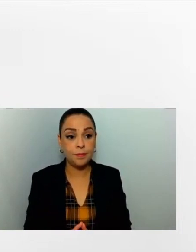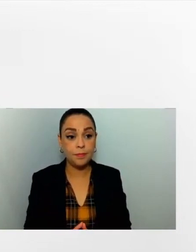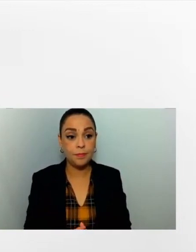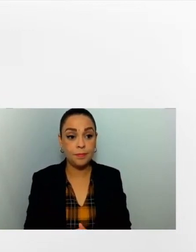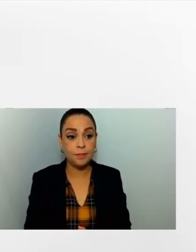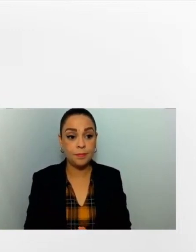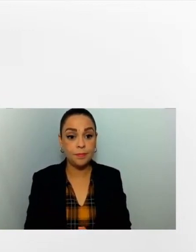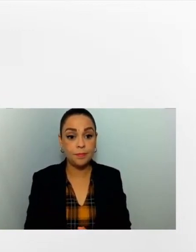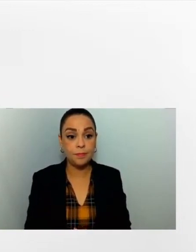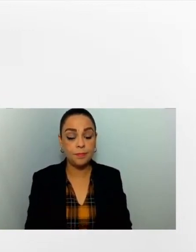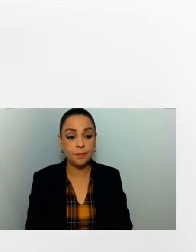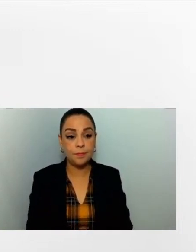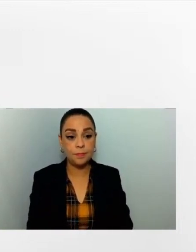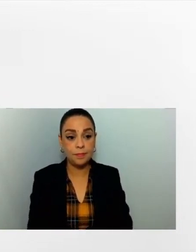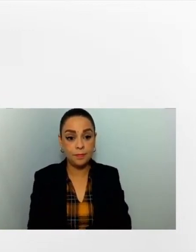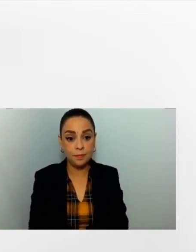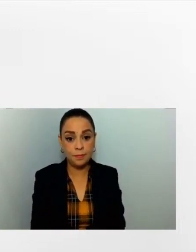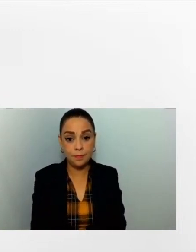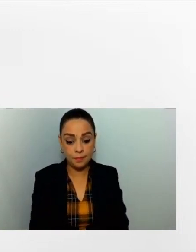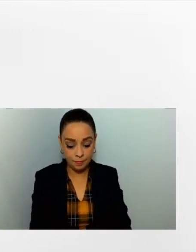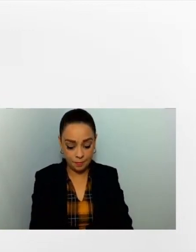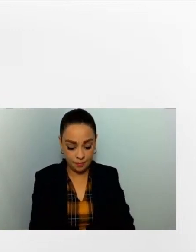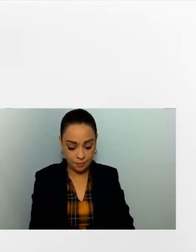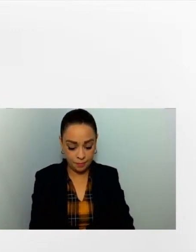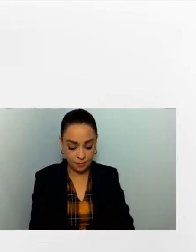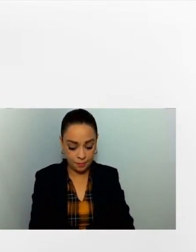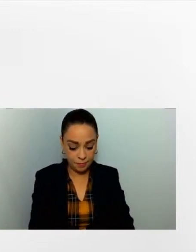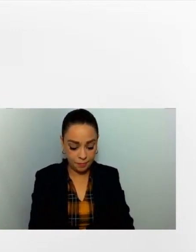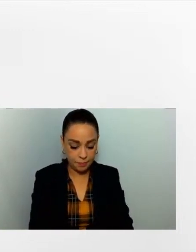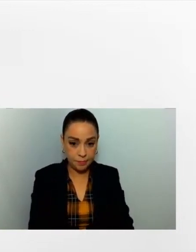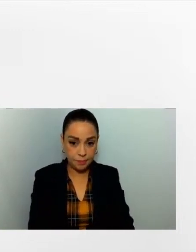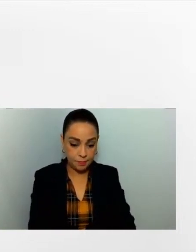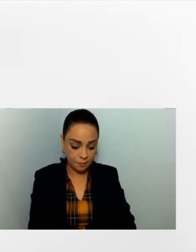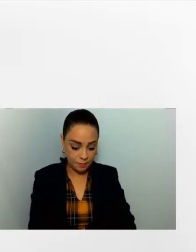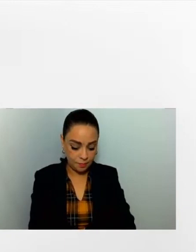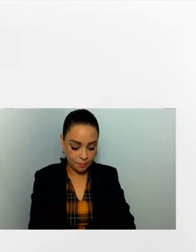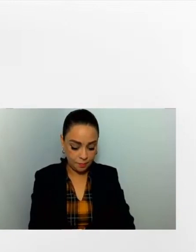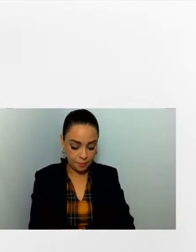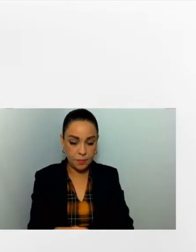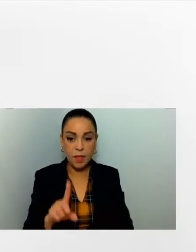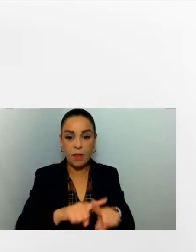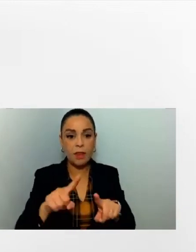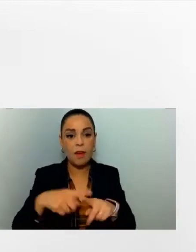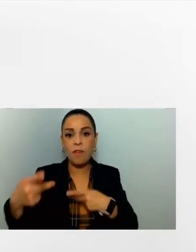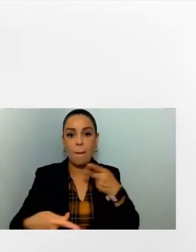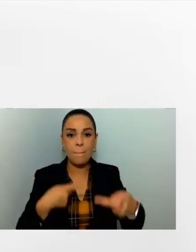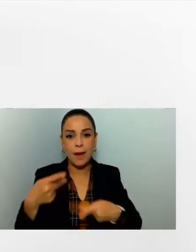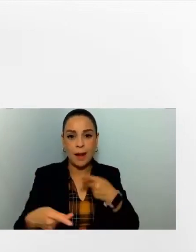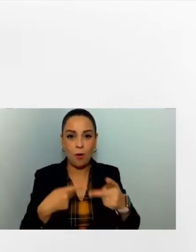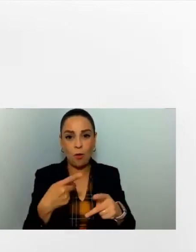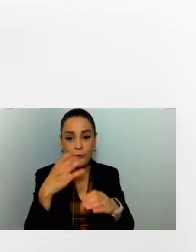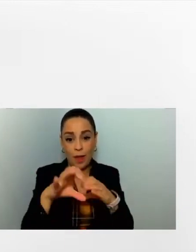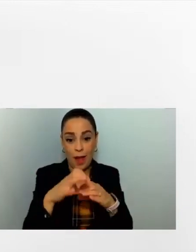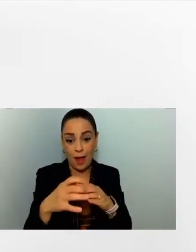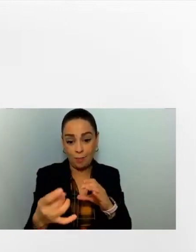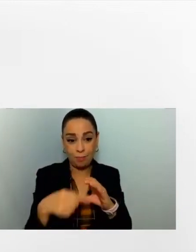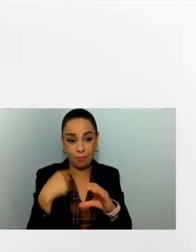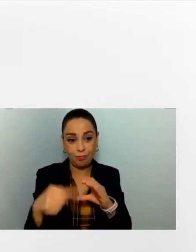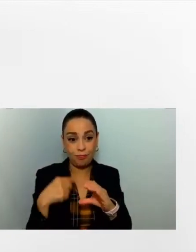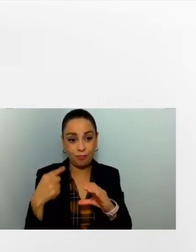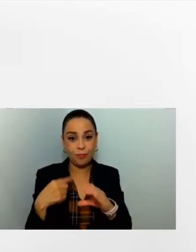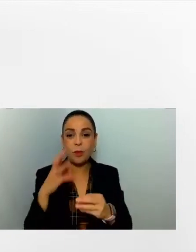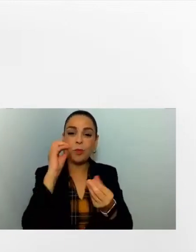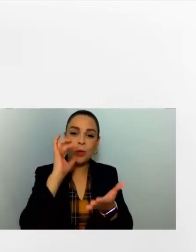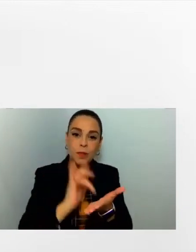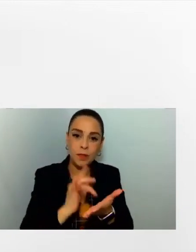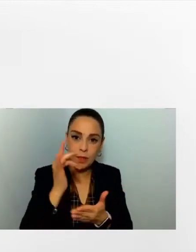Y bueno, todas las preguntas que nos hicieron llegar, se las agradecemos mucho. Son preguntas muy